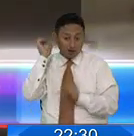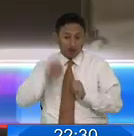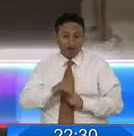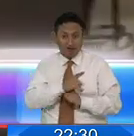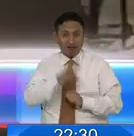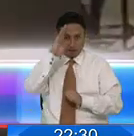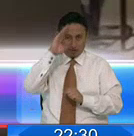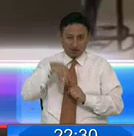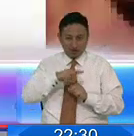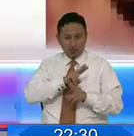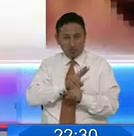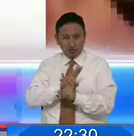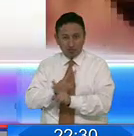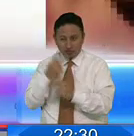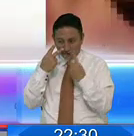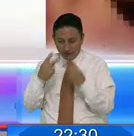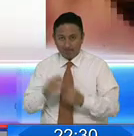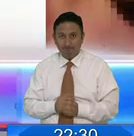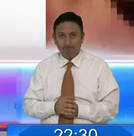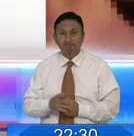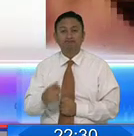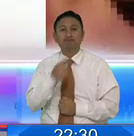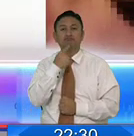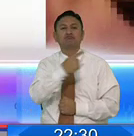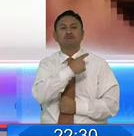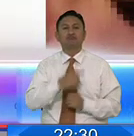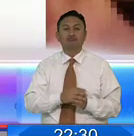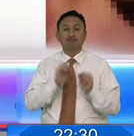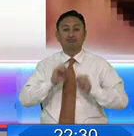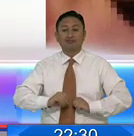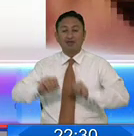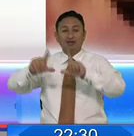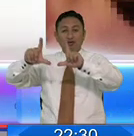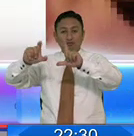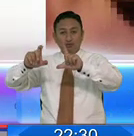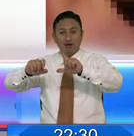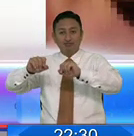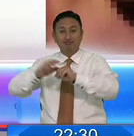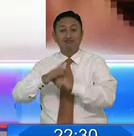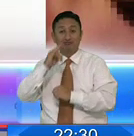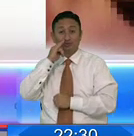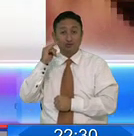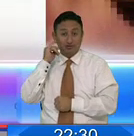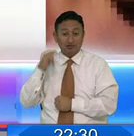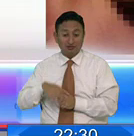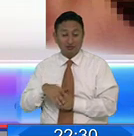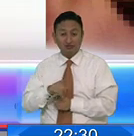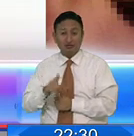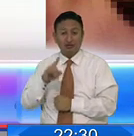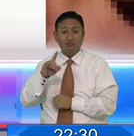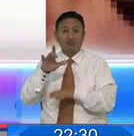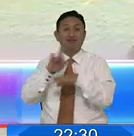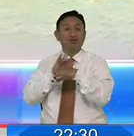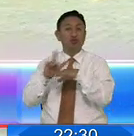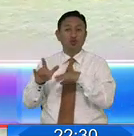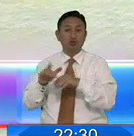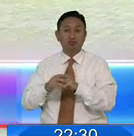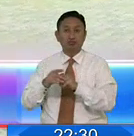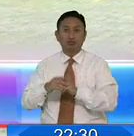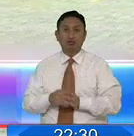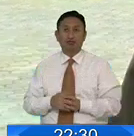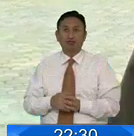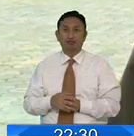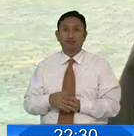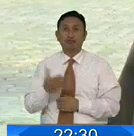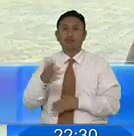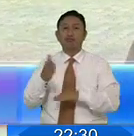sigilosamente hablan que se dedicaba a fotografiar y filmar a menores de edad prácticamente desnudos hace casi cuatro